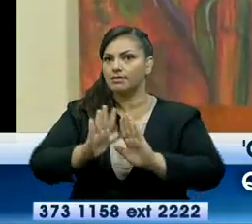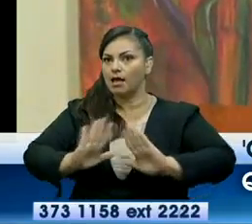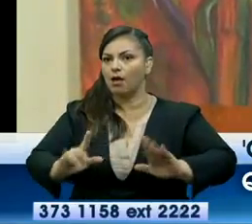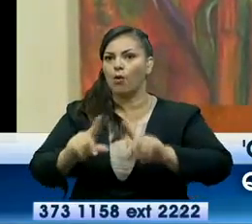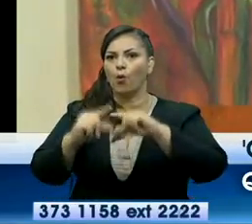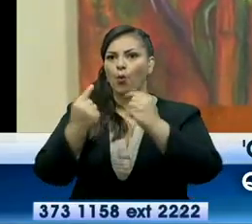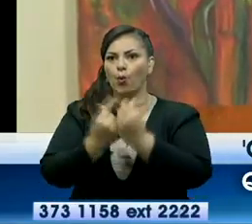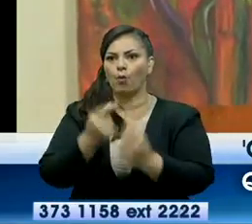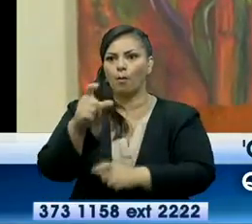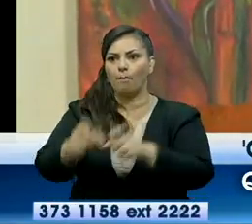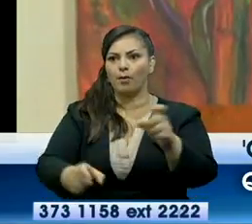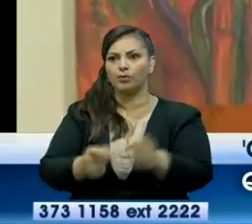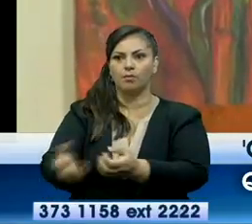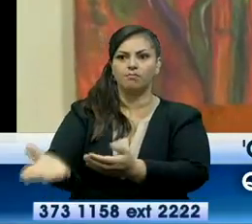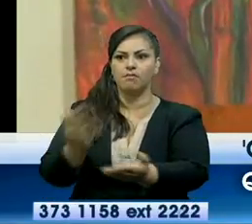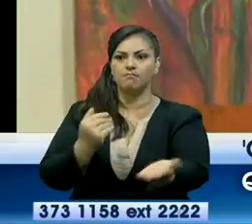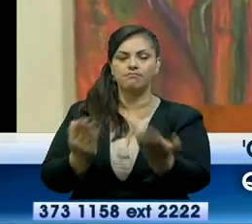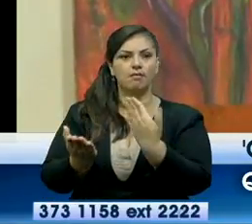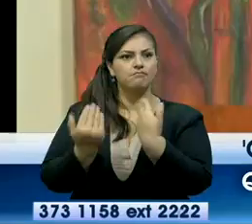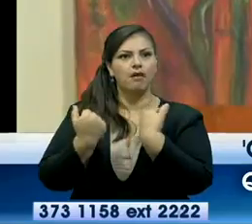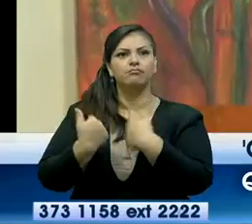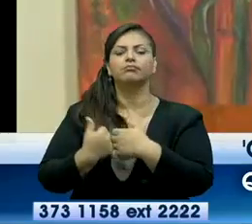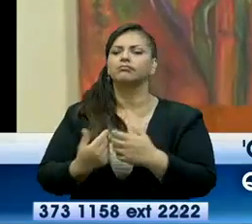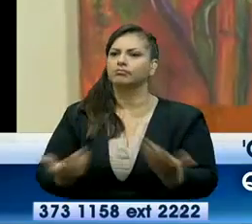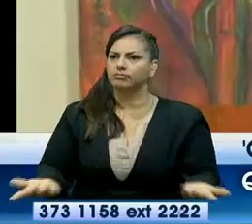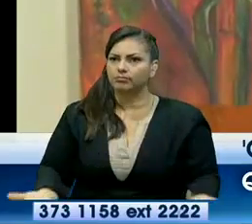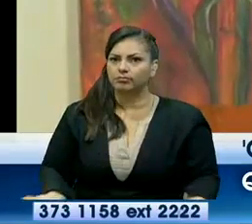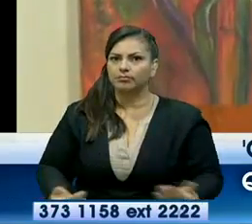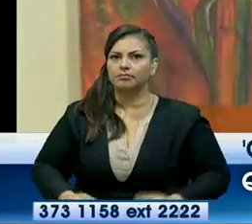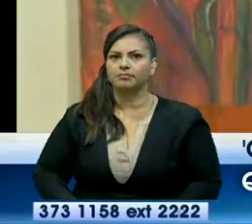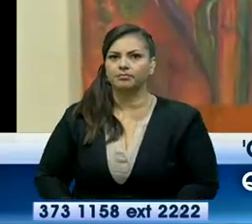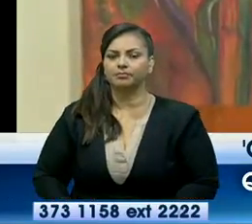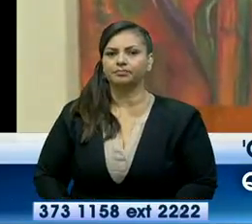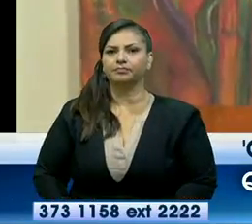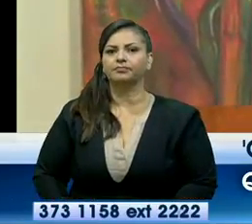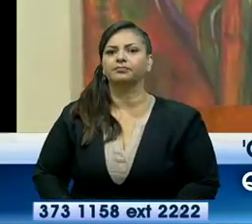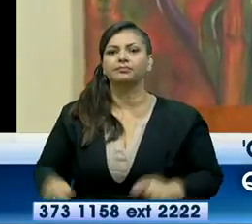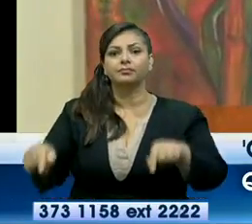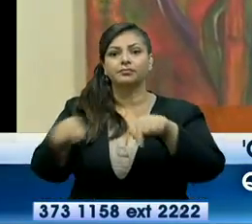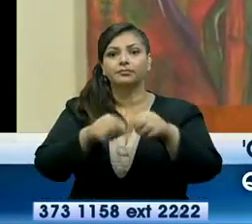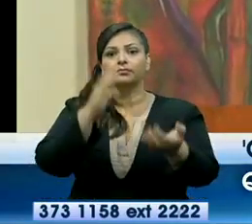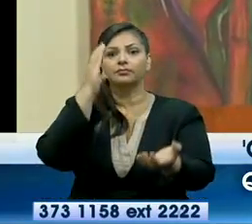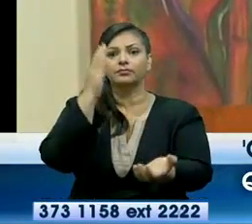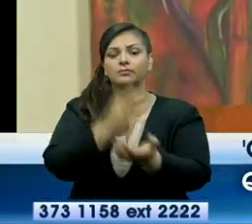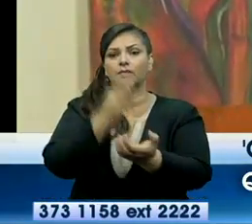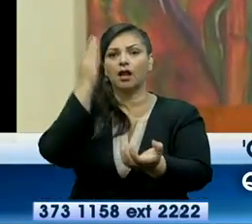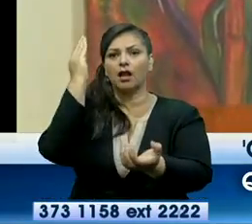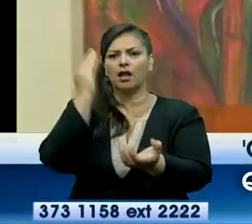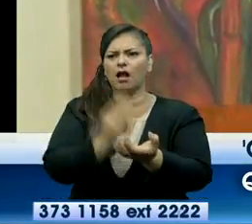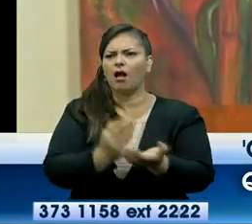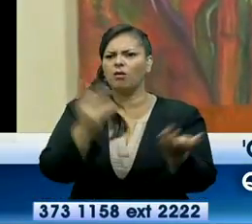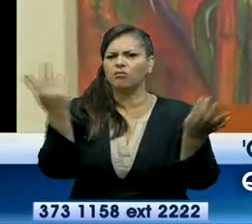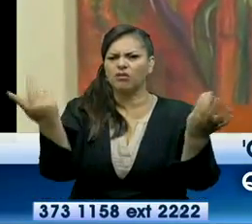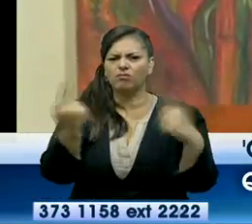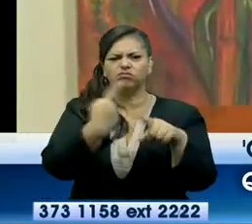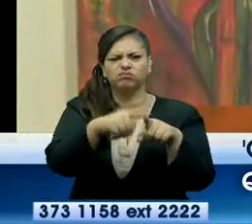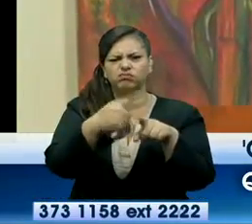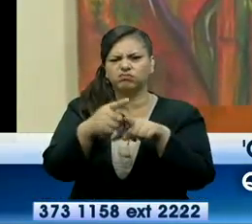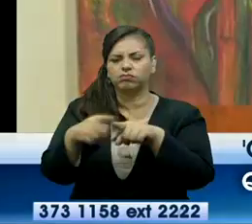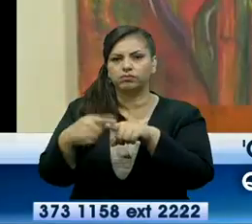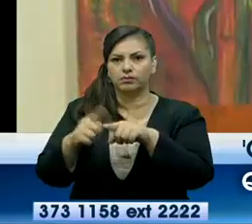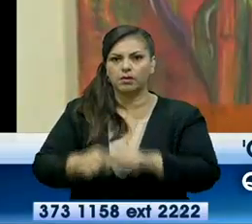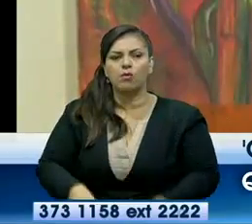motivada alrededor de y contemporaneizar todos los temas del cacao en la parte comercial